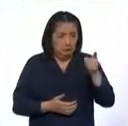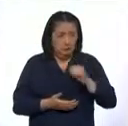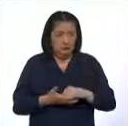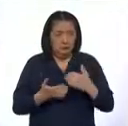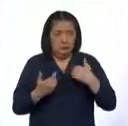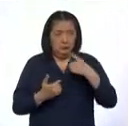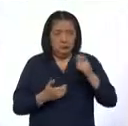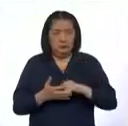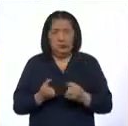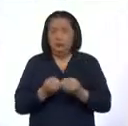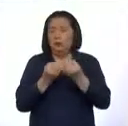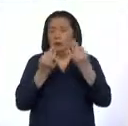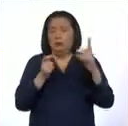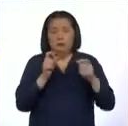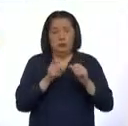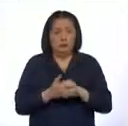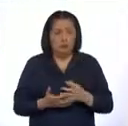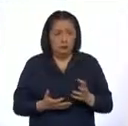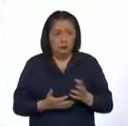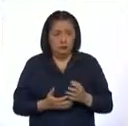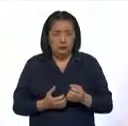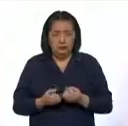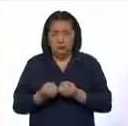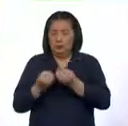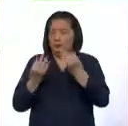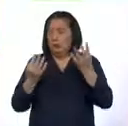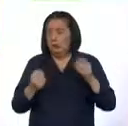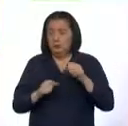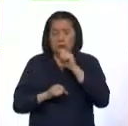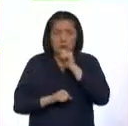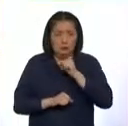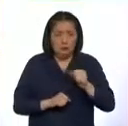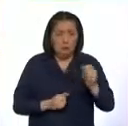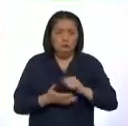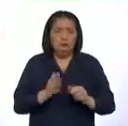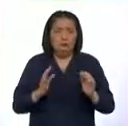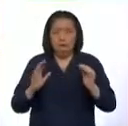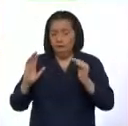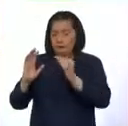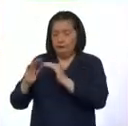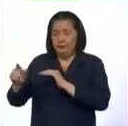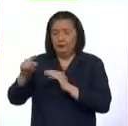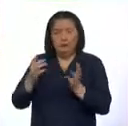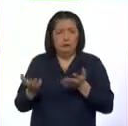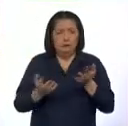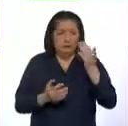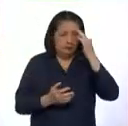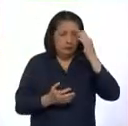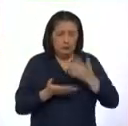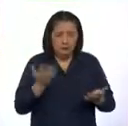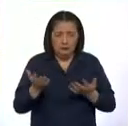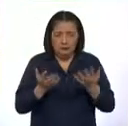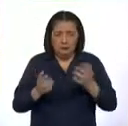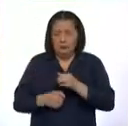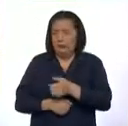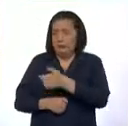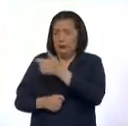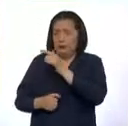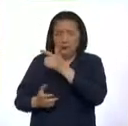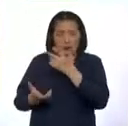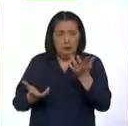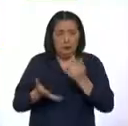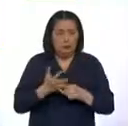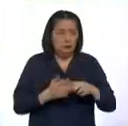el detalle de la población, la totalidad de adultos mayores, por ejemplo, viviendas, para poder saber dónde están los hidrantes y en caso de una